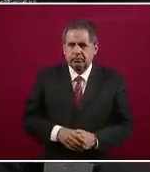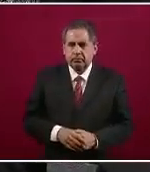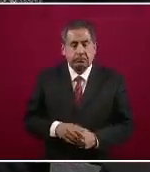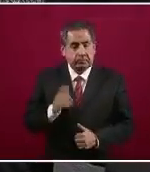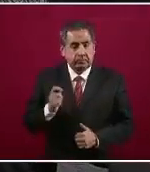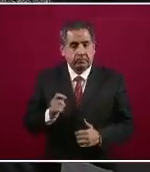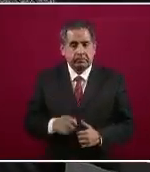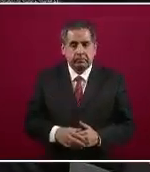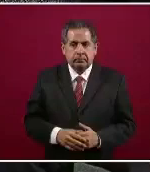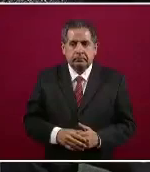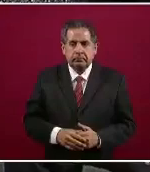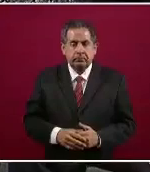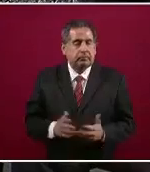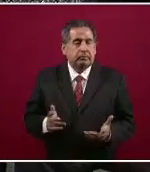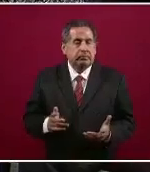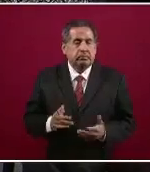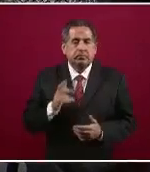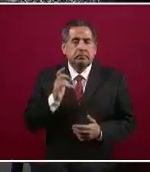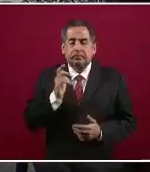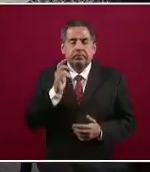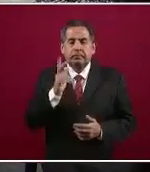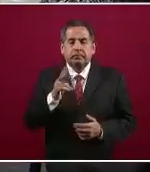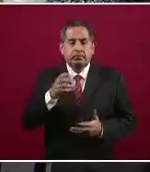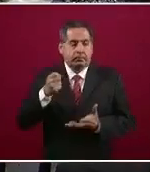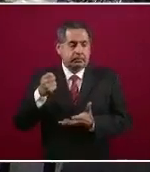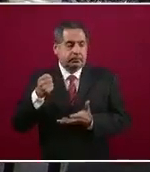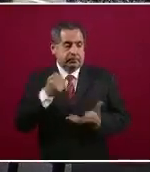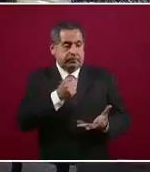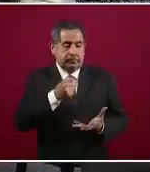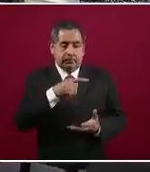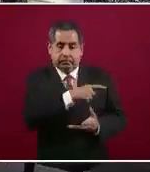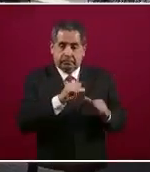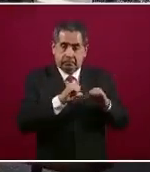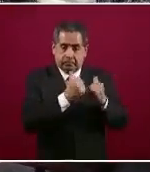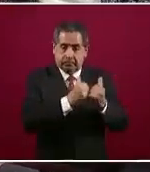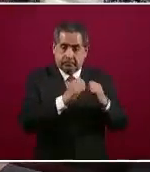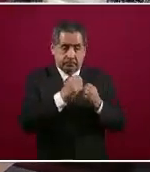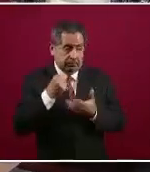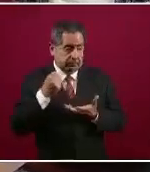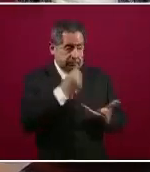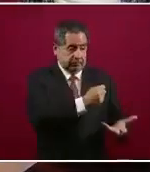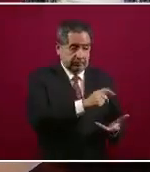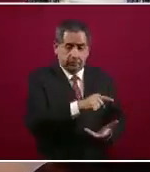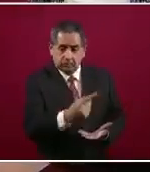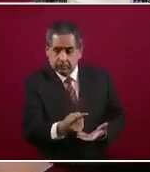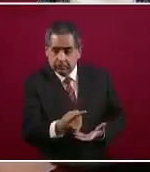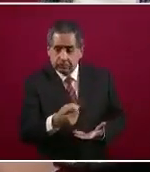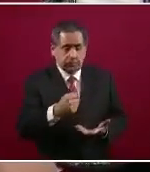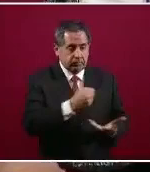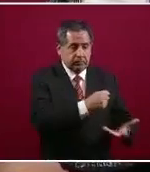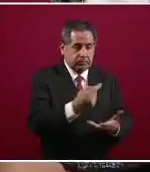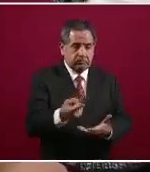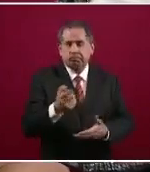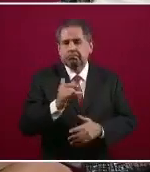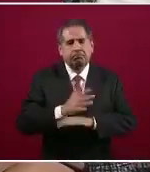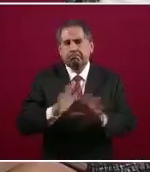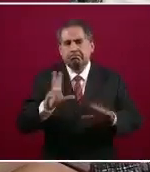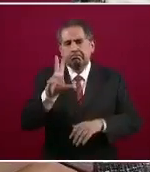Nada más que ya no a través de las organizaciones. ¿Qué hacían? Recibían el dinero